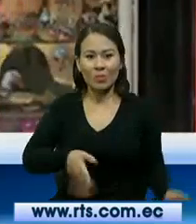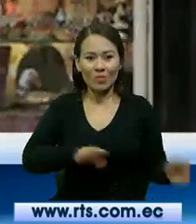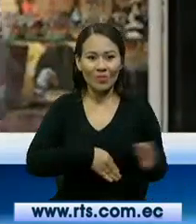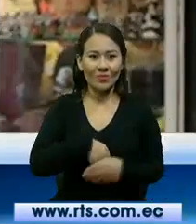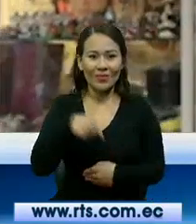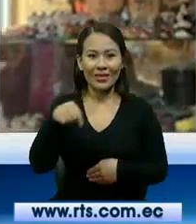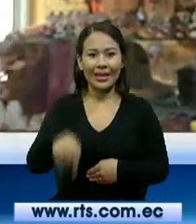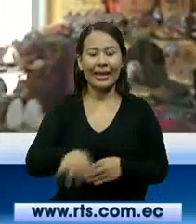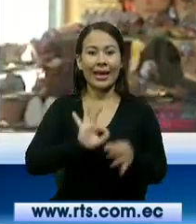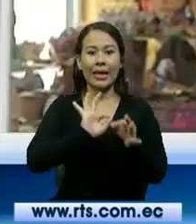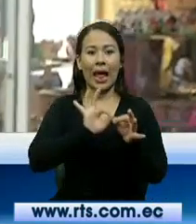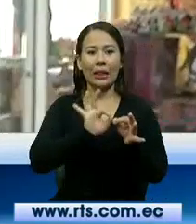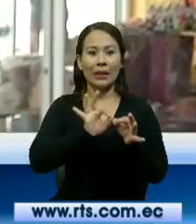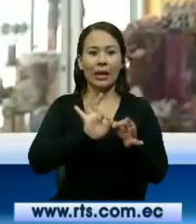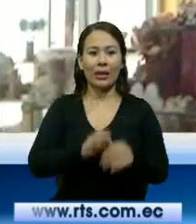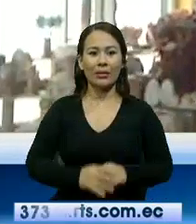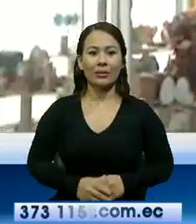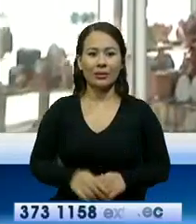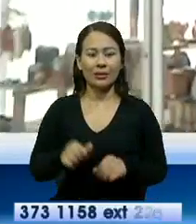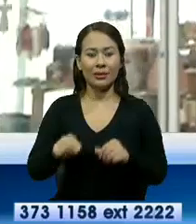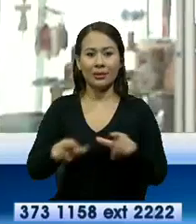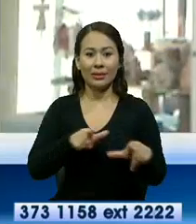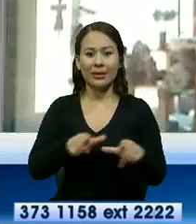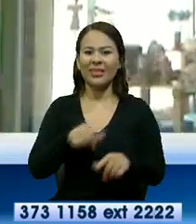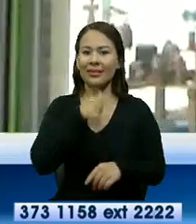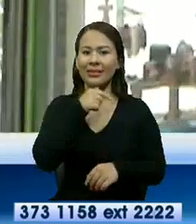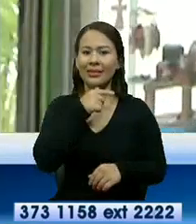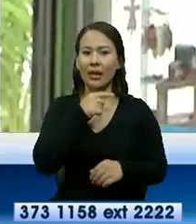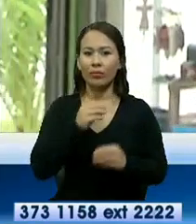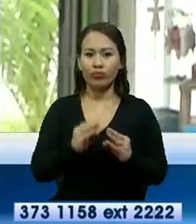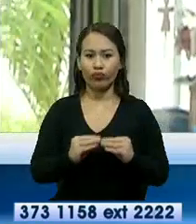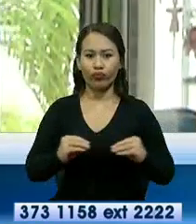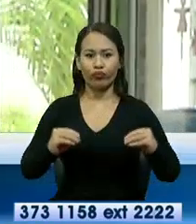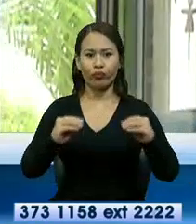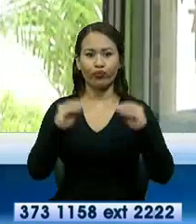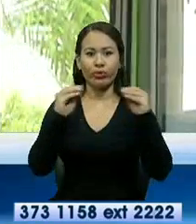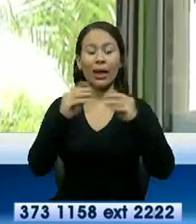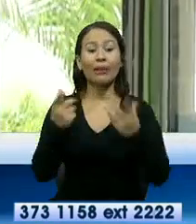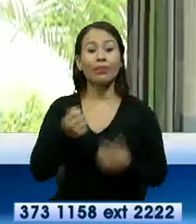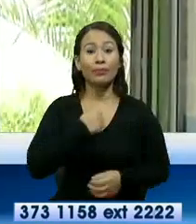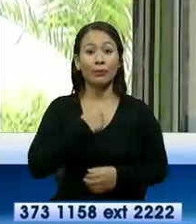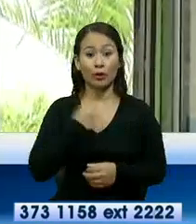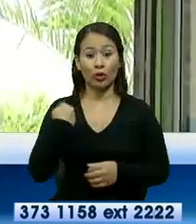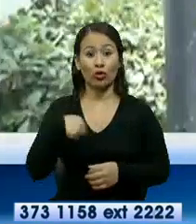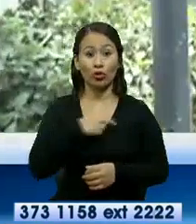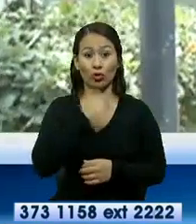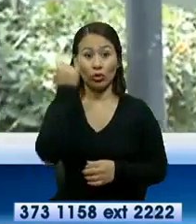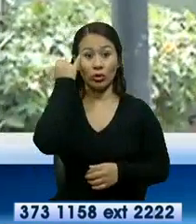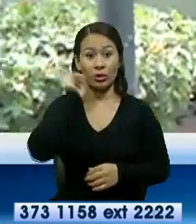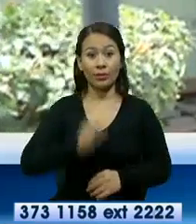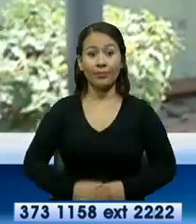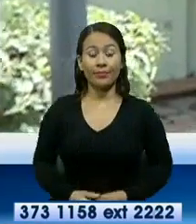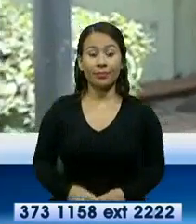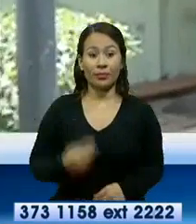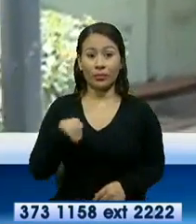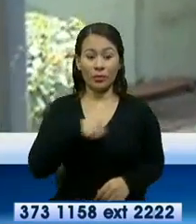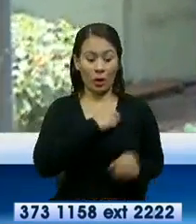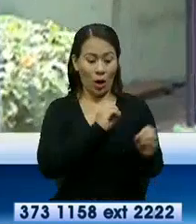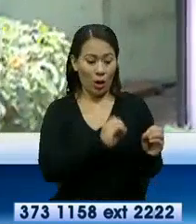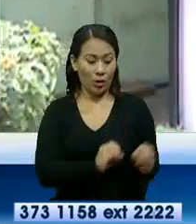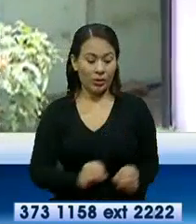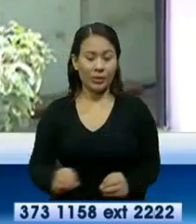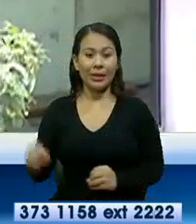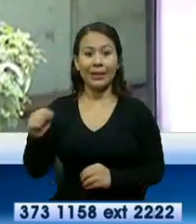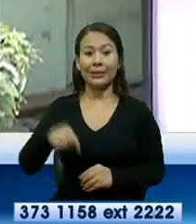el centro artesanal se dedica es a la elaboración de la artesanía de mazapán donde somos los propios productores que estamos organizados aquí